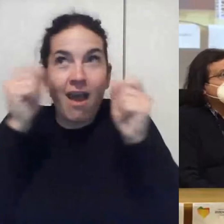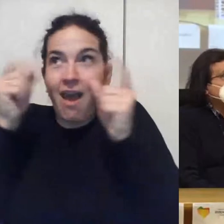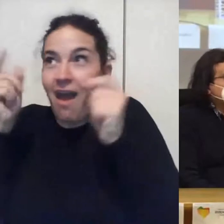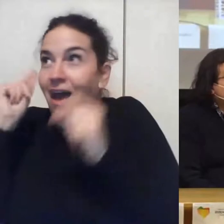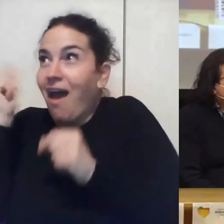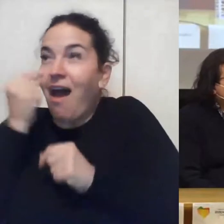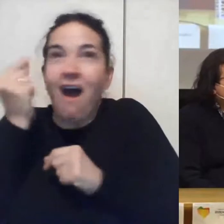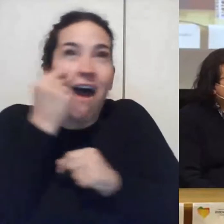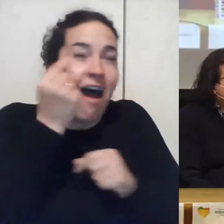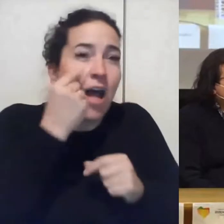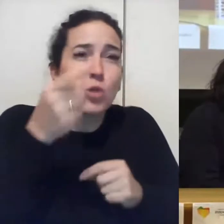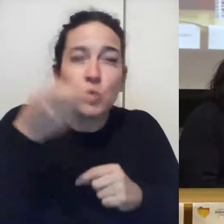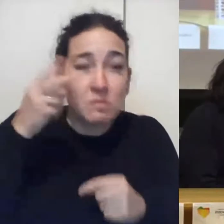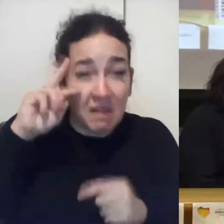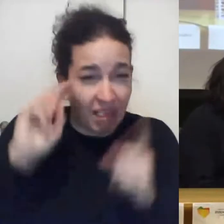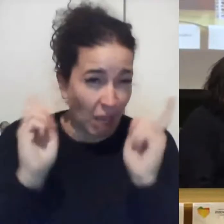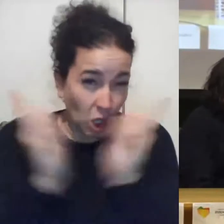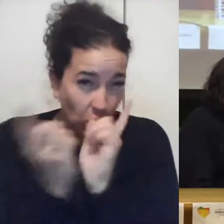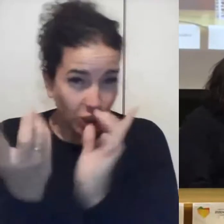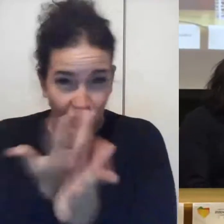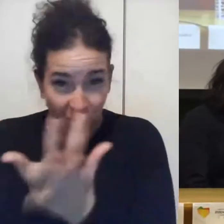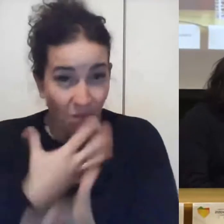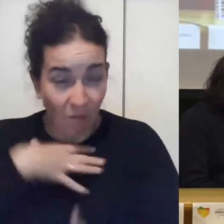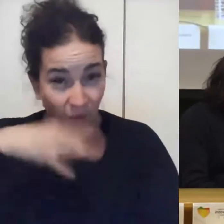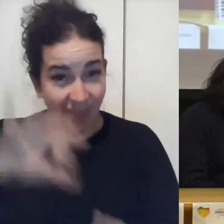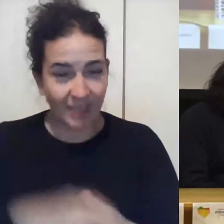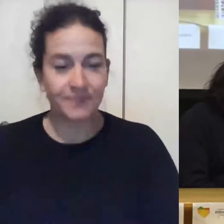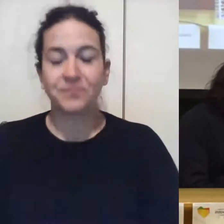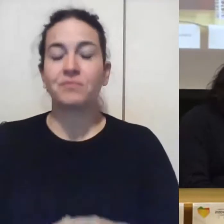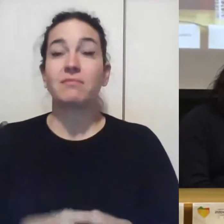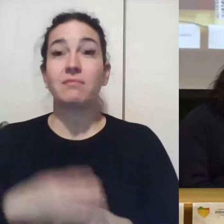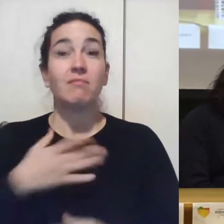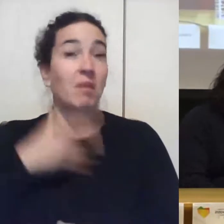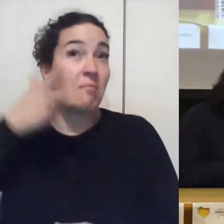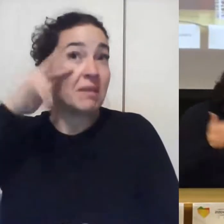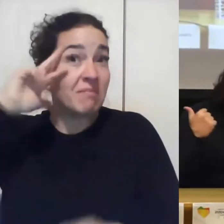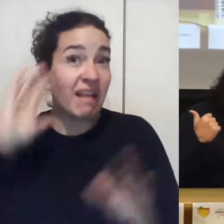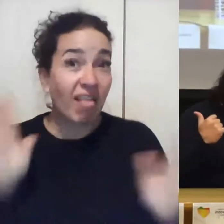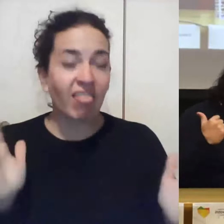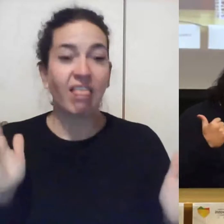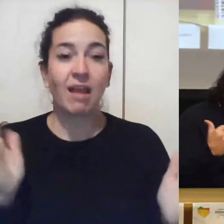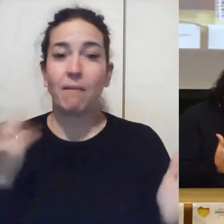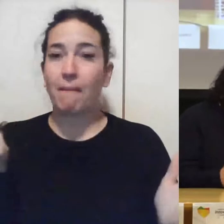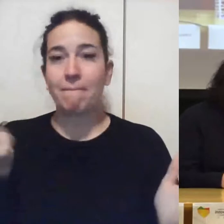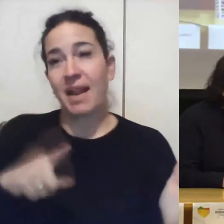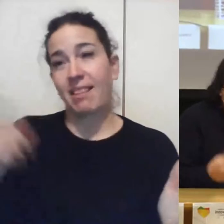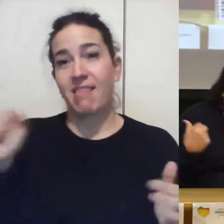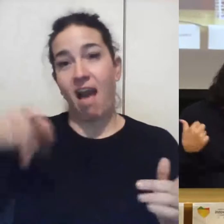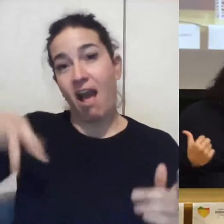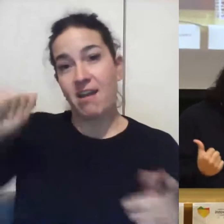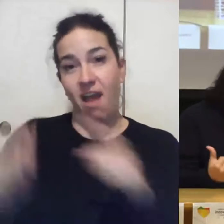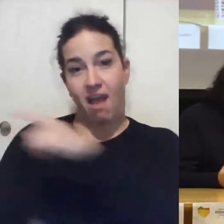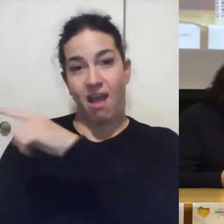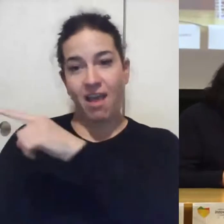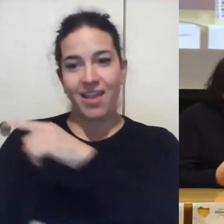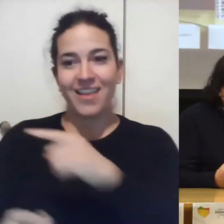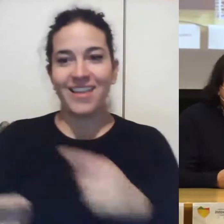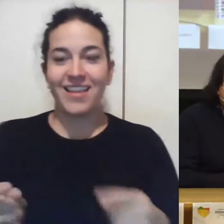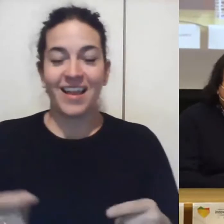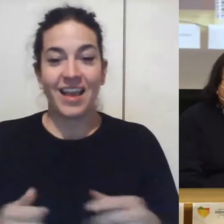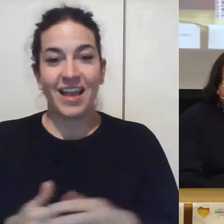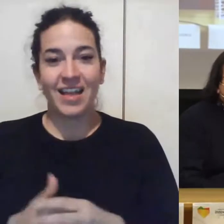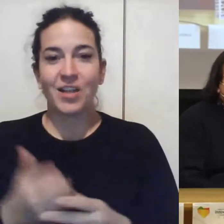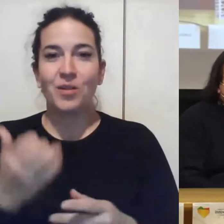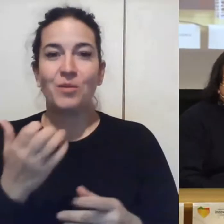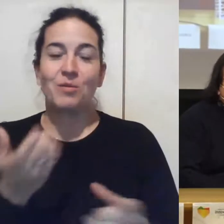sido tu experiencia brevemente? Mi experiencia es parecida a la de Ana. Voy a hacer la broma lo del